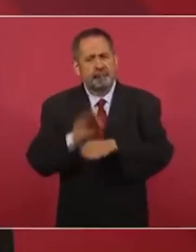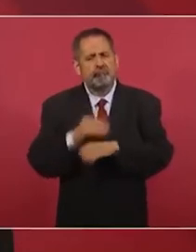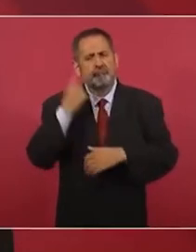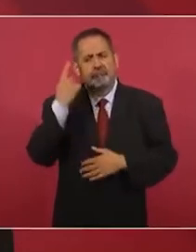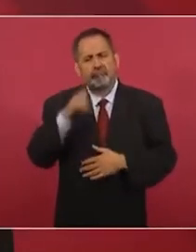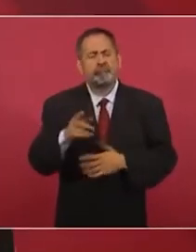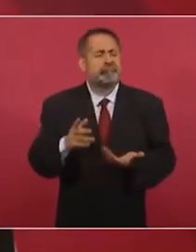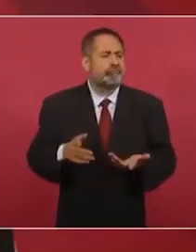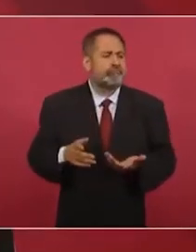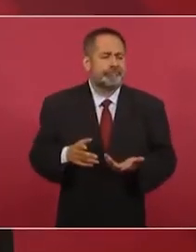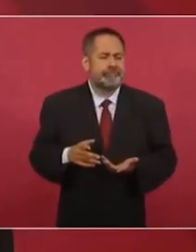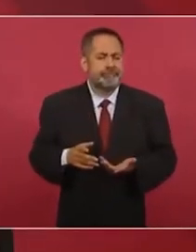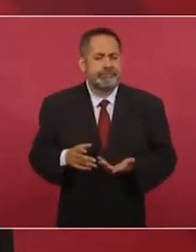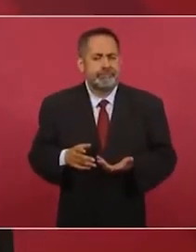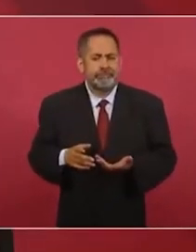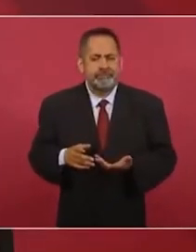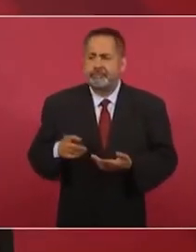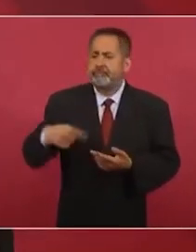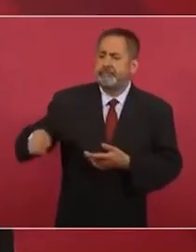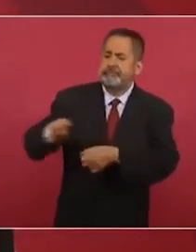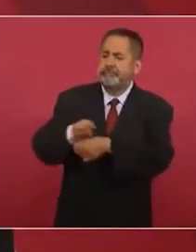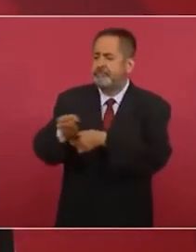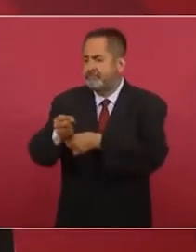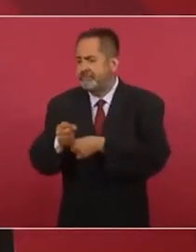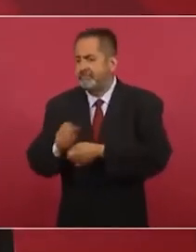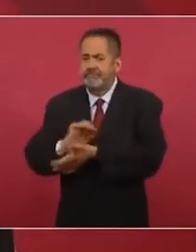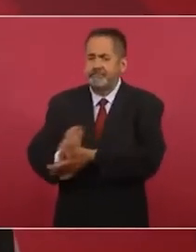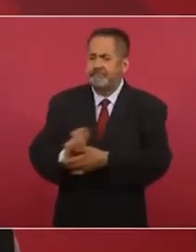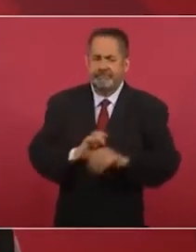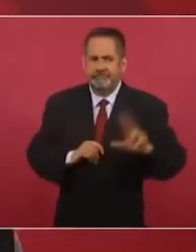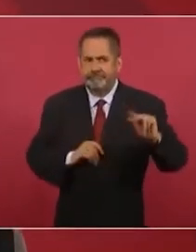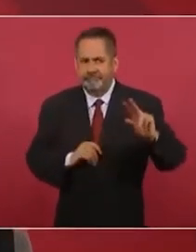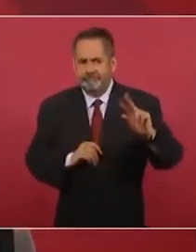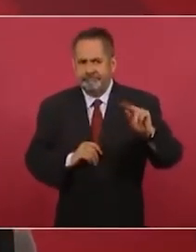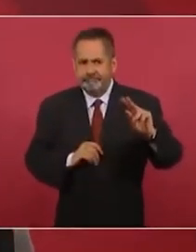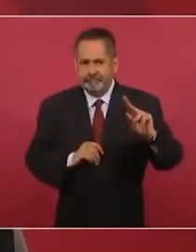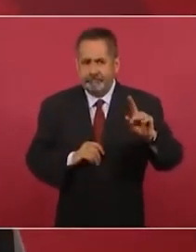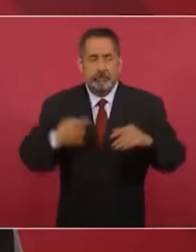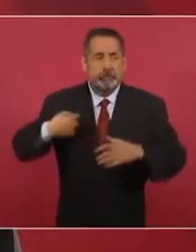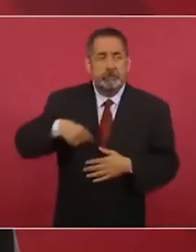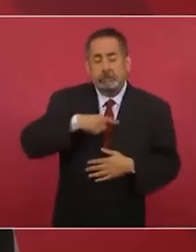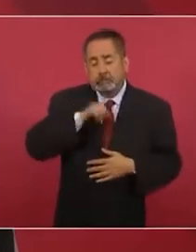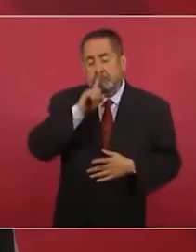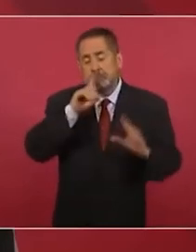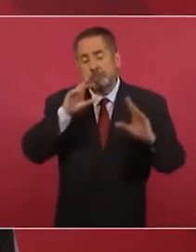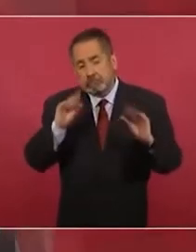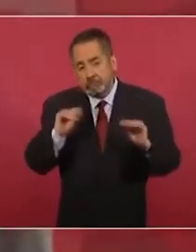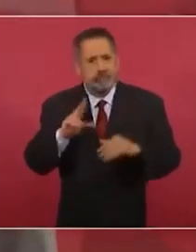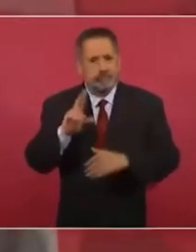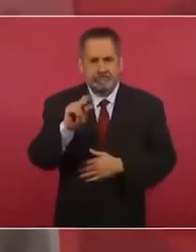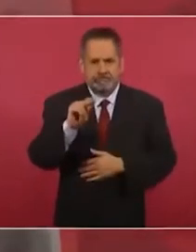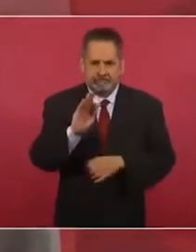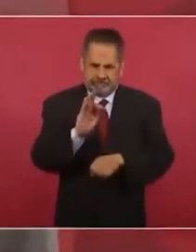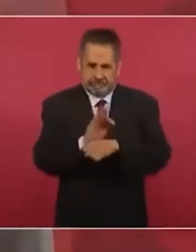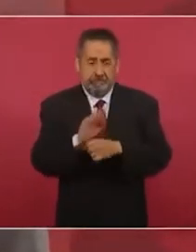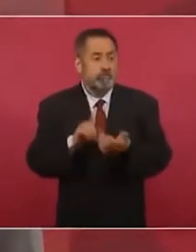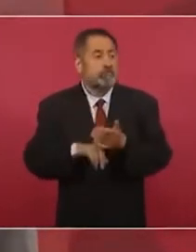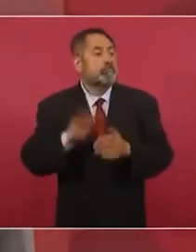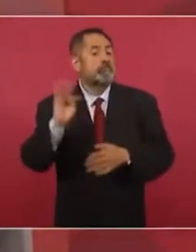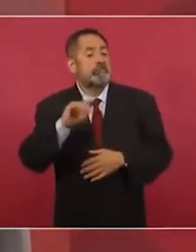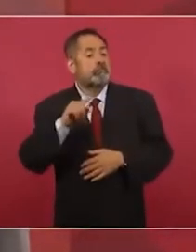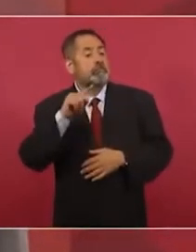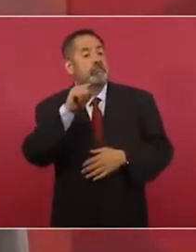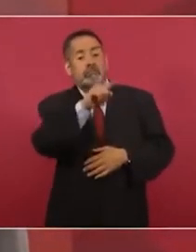haya maltrato, discriminación, que no nos vamos a quedar callados si una autoridad